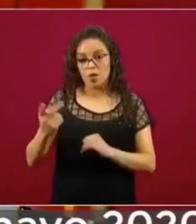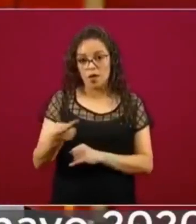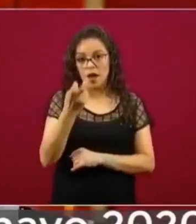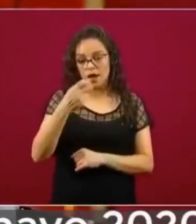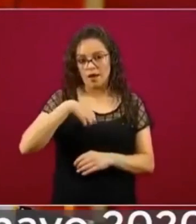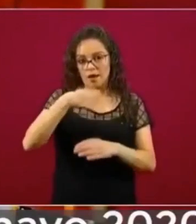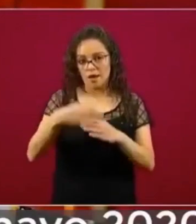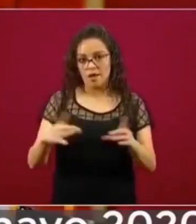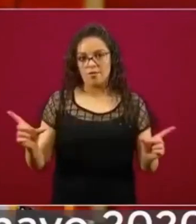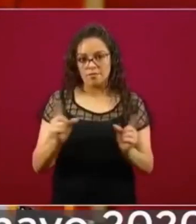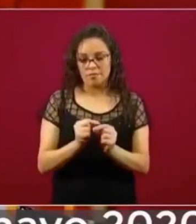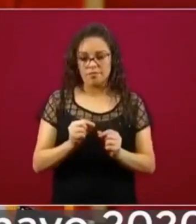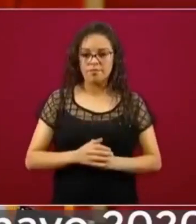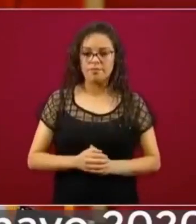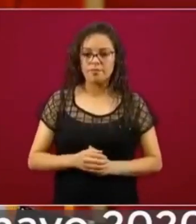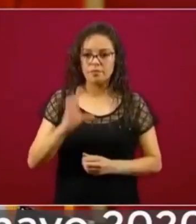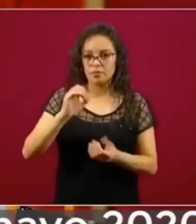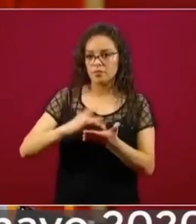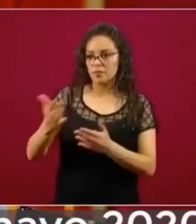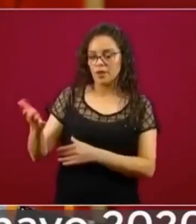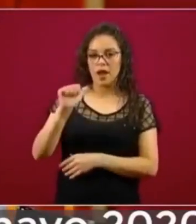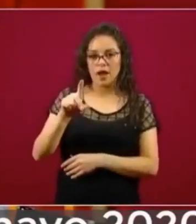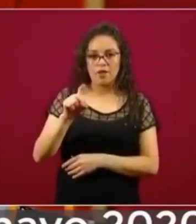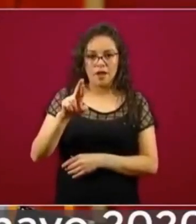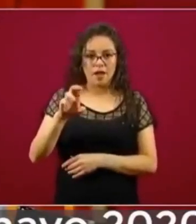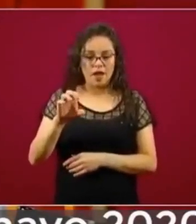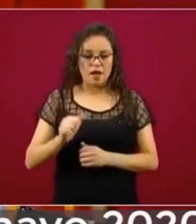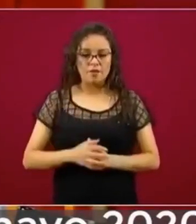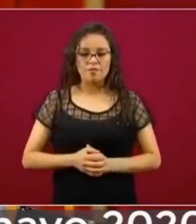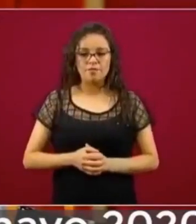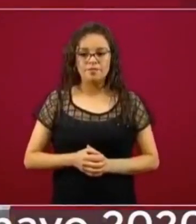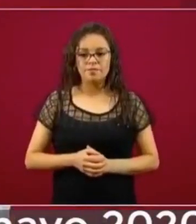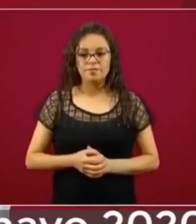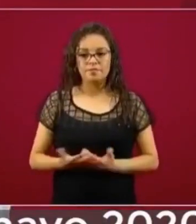consiste en preparémonos para una epidemia larga.